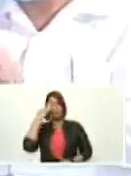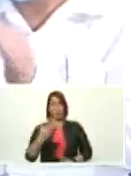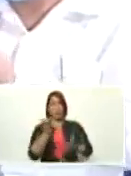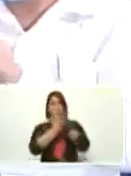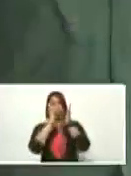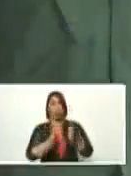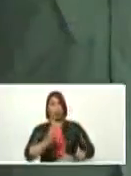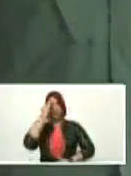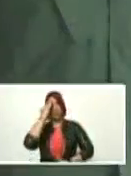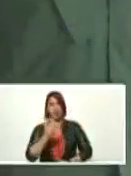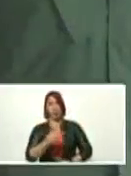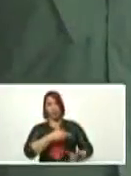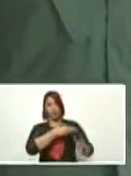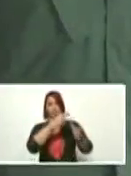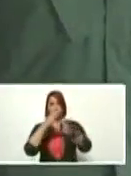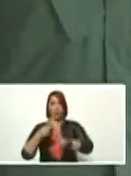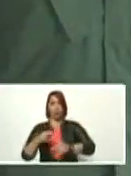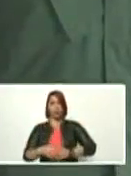Venezuela.